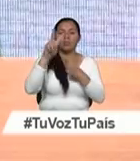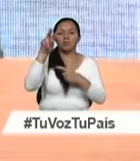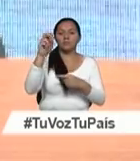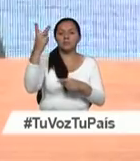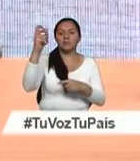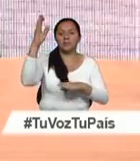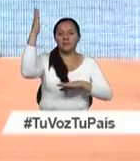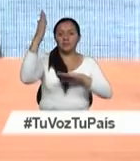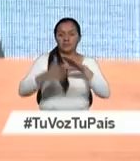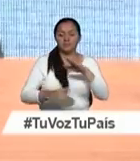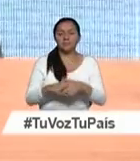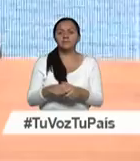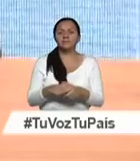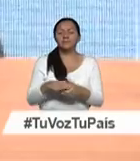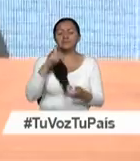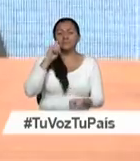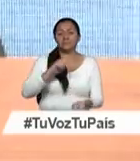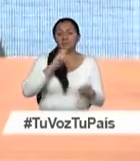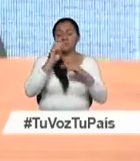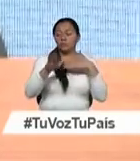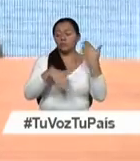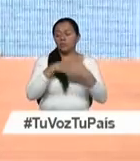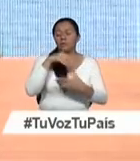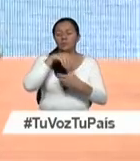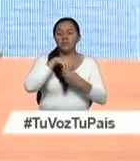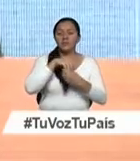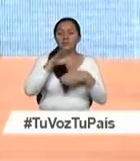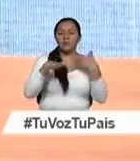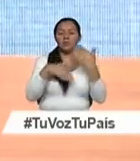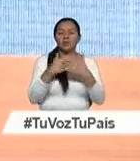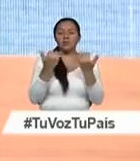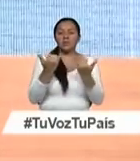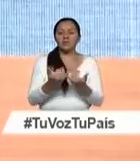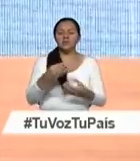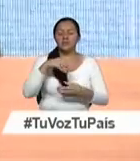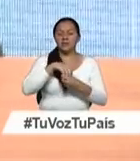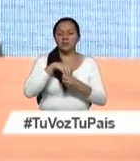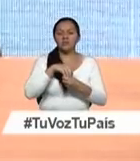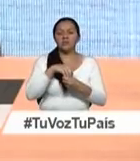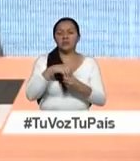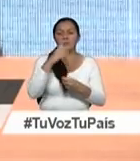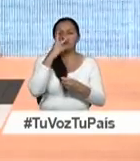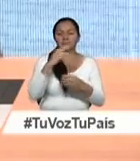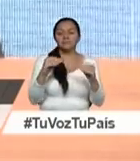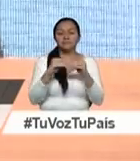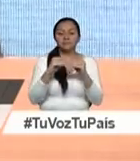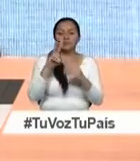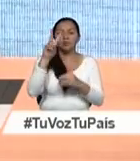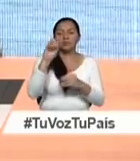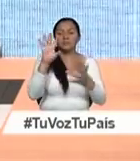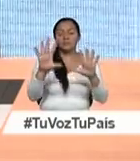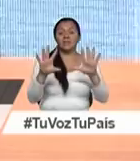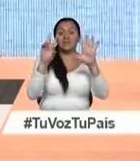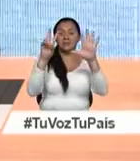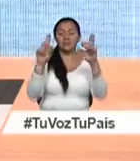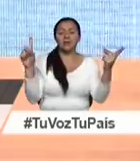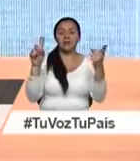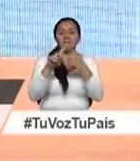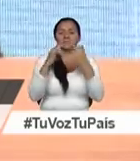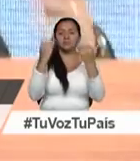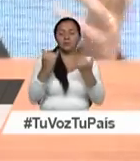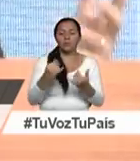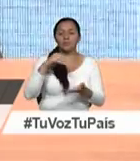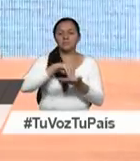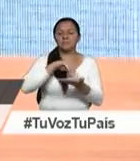en conductores y transformadores se puedan sustituir más de $130 millones hasta el 2017, así como también